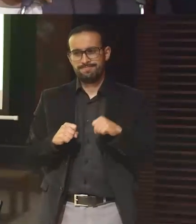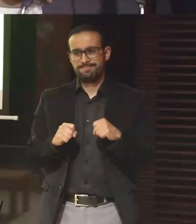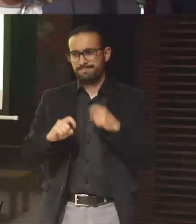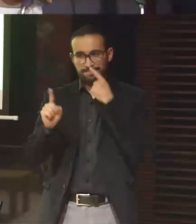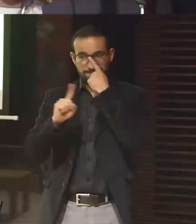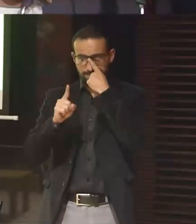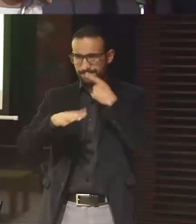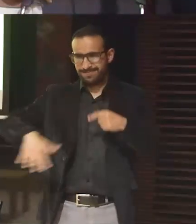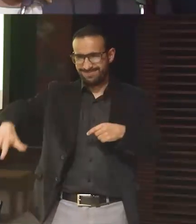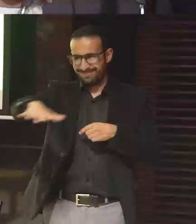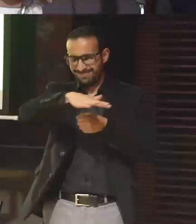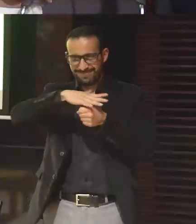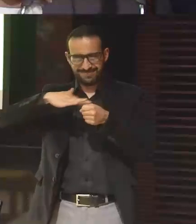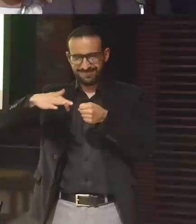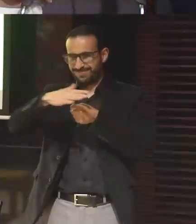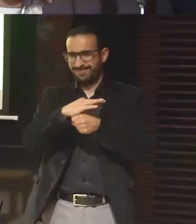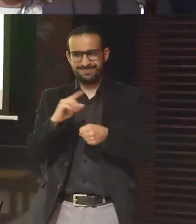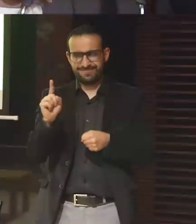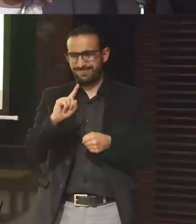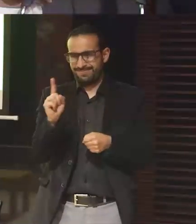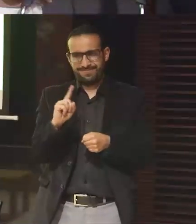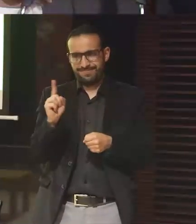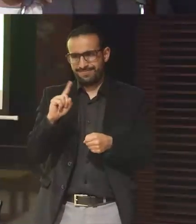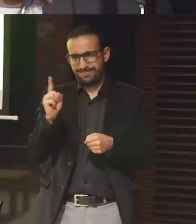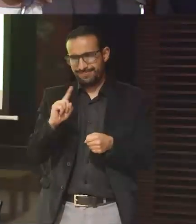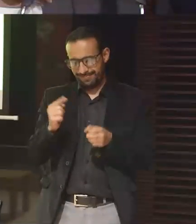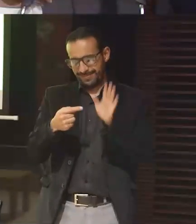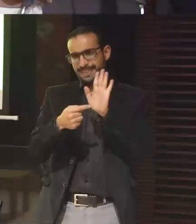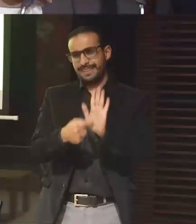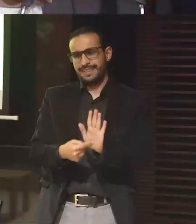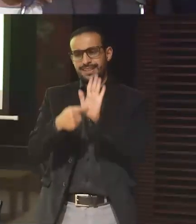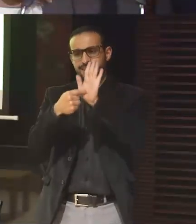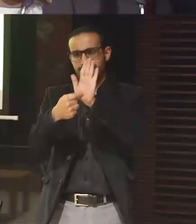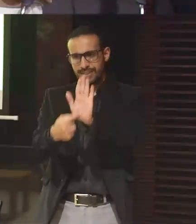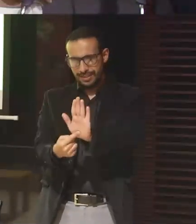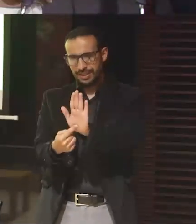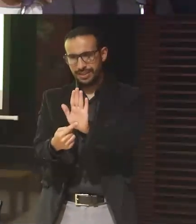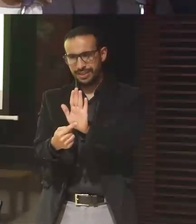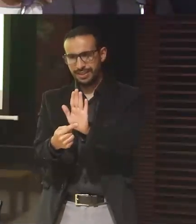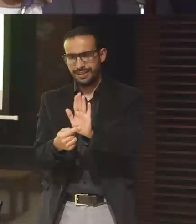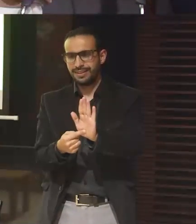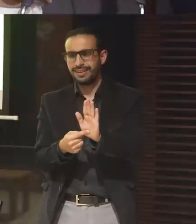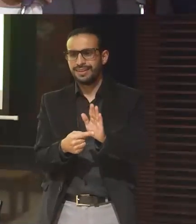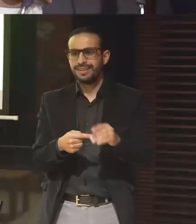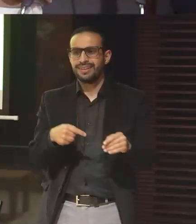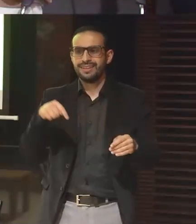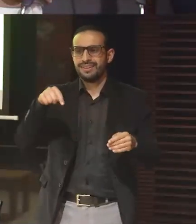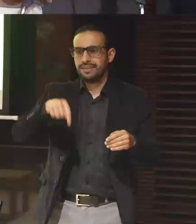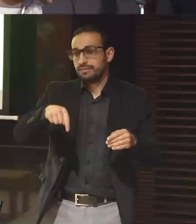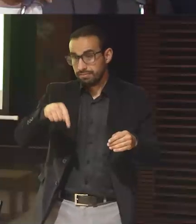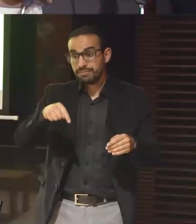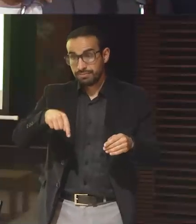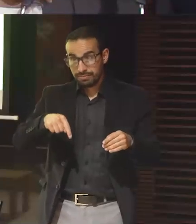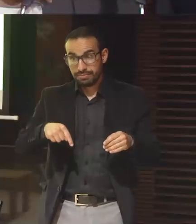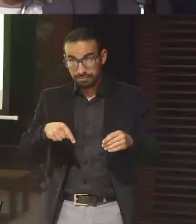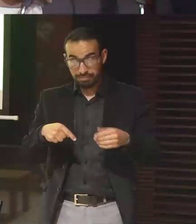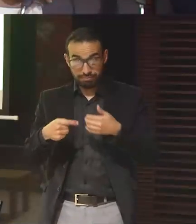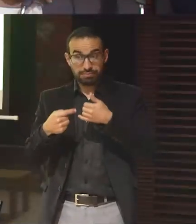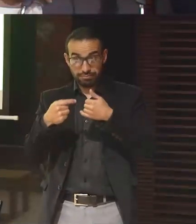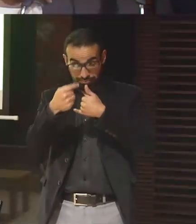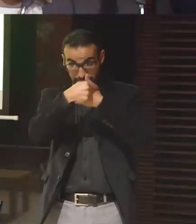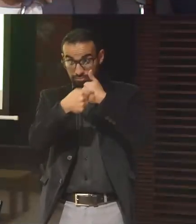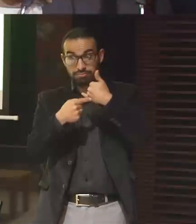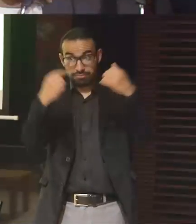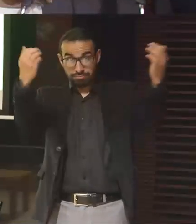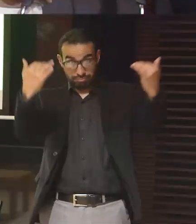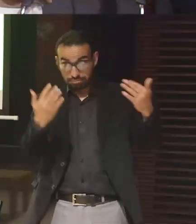cundiboyacenses. Y eso es lo que se refleja en lo que somos. Pero además, al ser una casa que recibe a todo el mundo, nos toma más